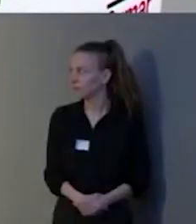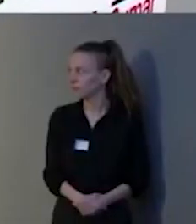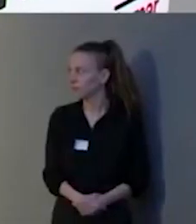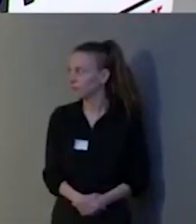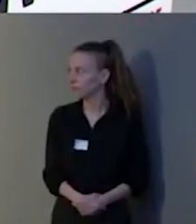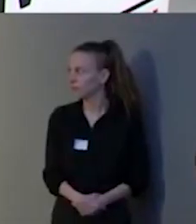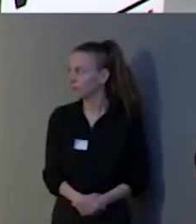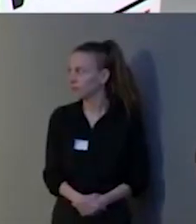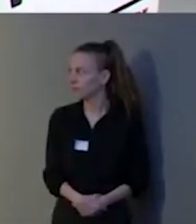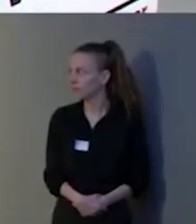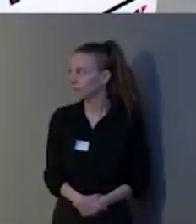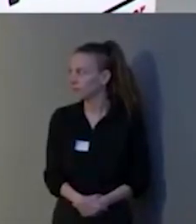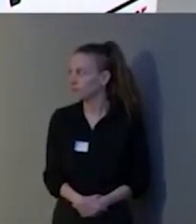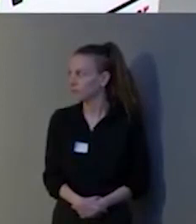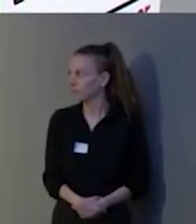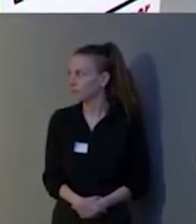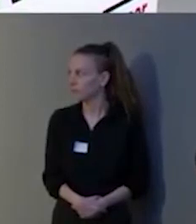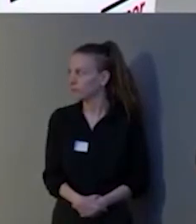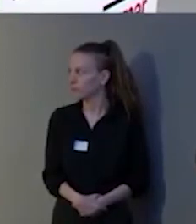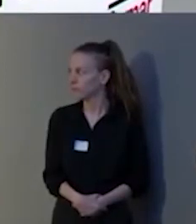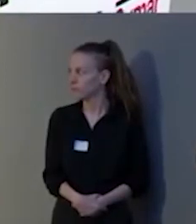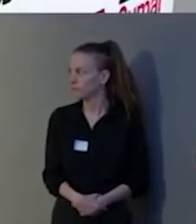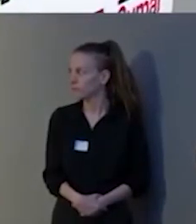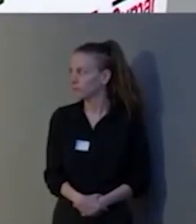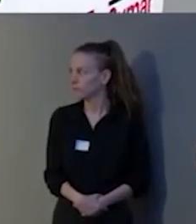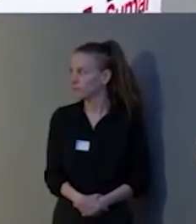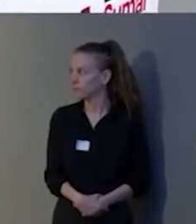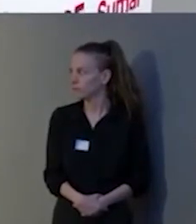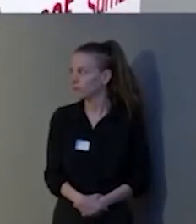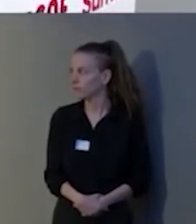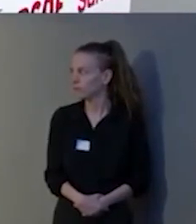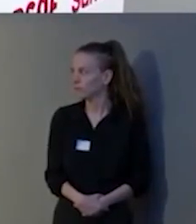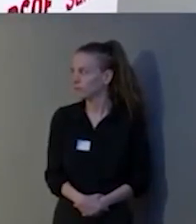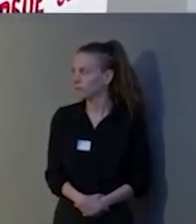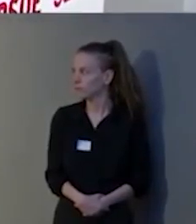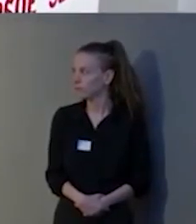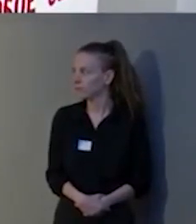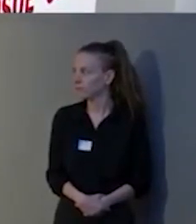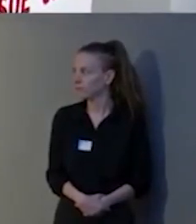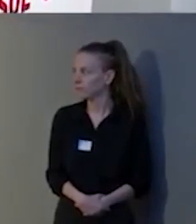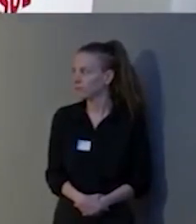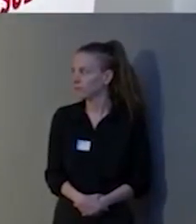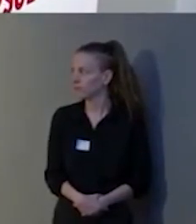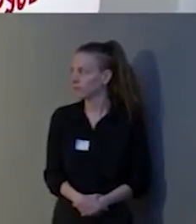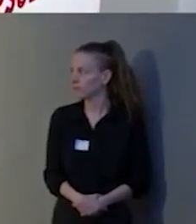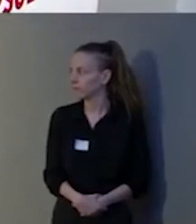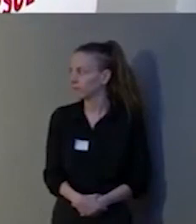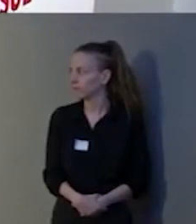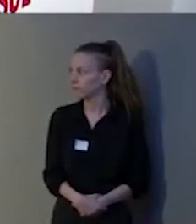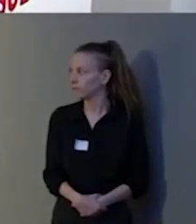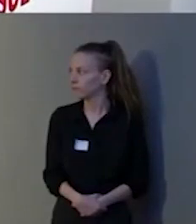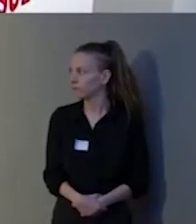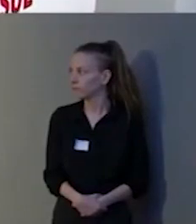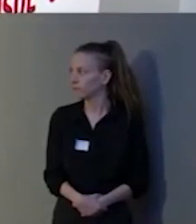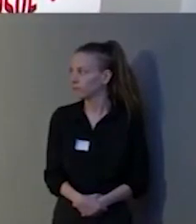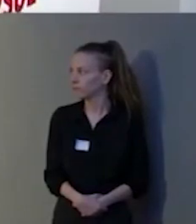cámara partidista. Nosotros sí hablamos de regeneración democrática y ahí están los datos avalados no por el Gobierno de España, sino por